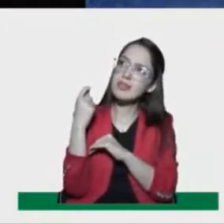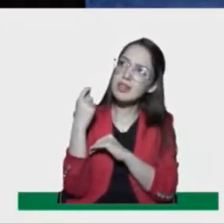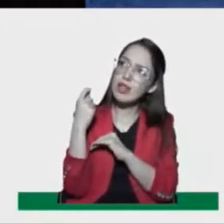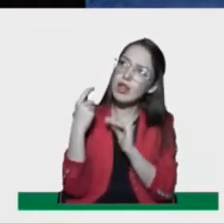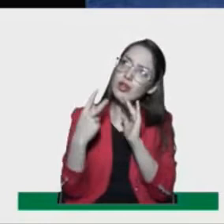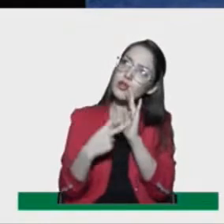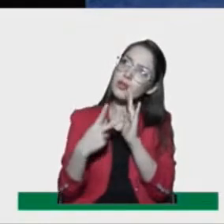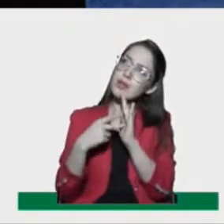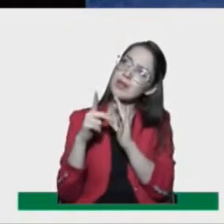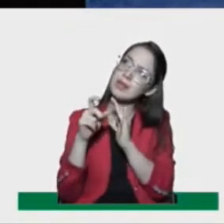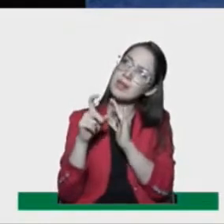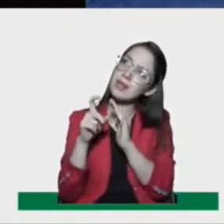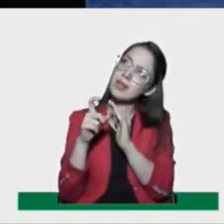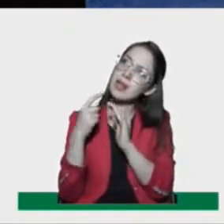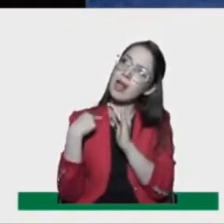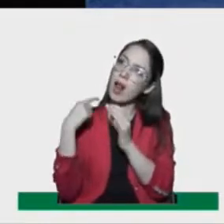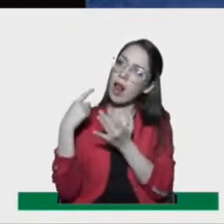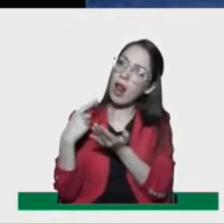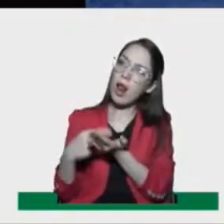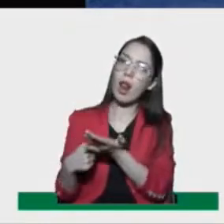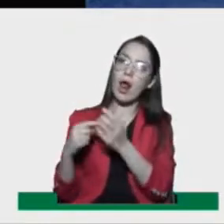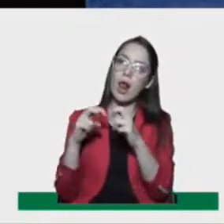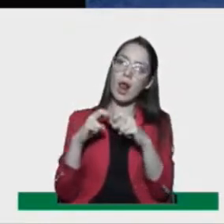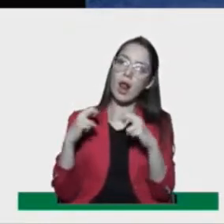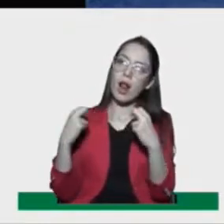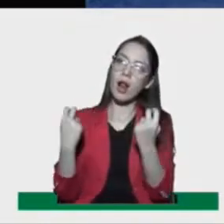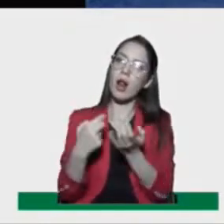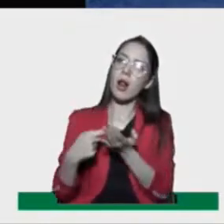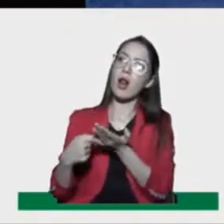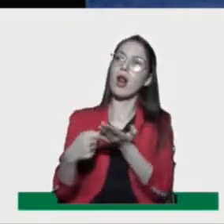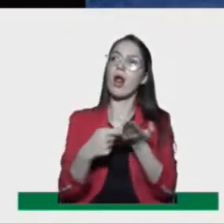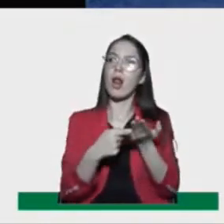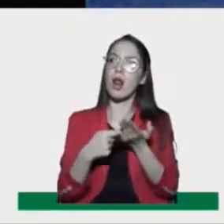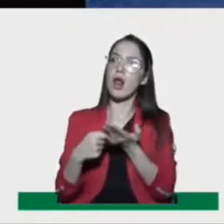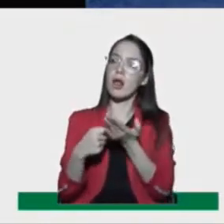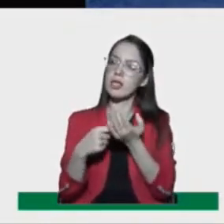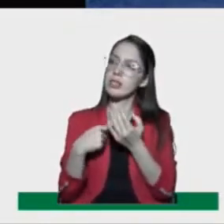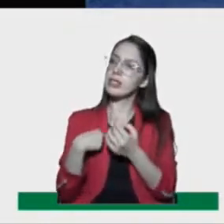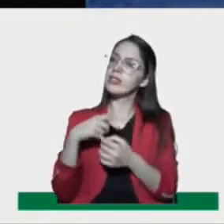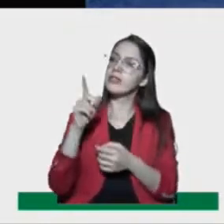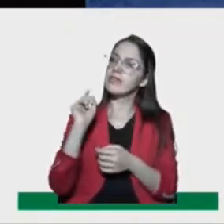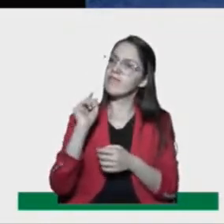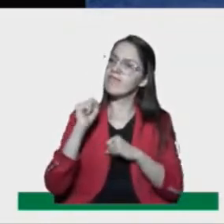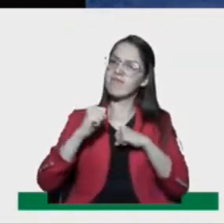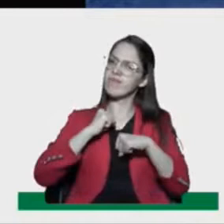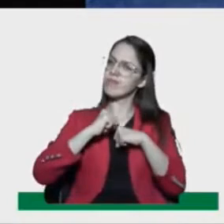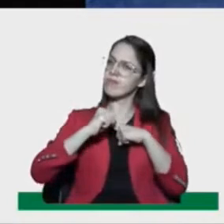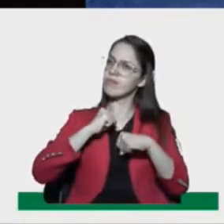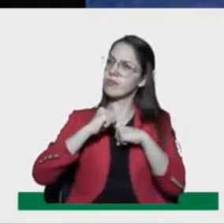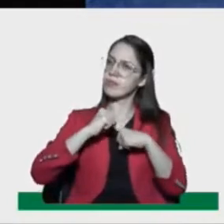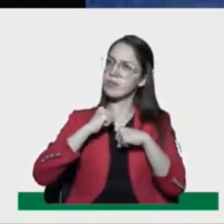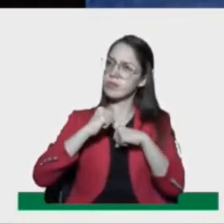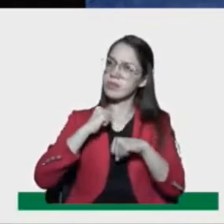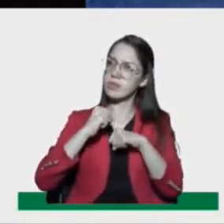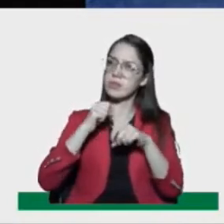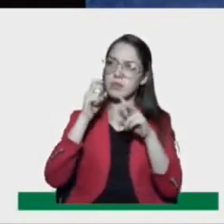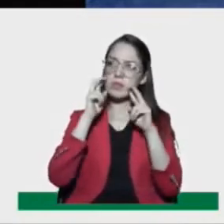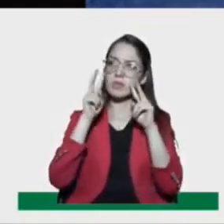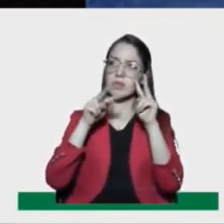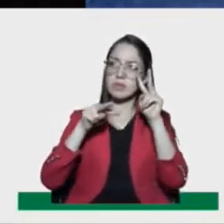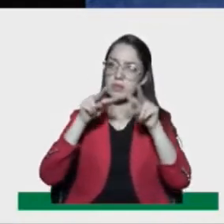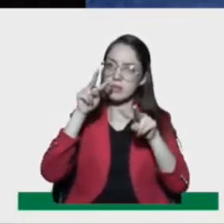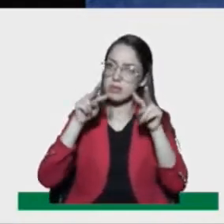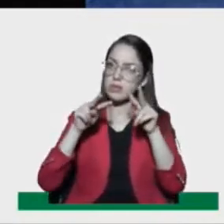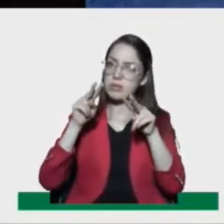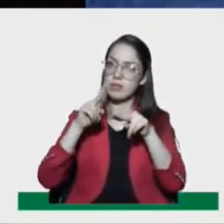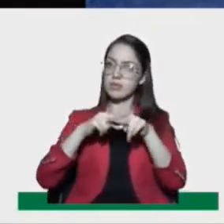ponernos de acuerdo y decidir tomar esta bandera que fueron los el turismo y hoy día